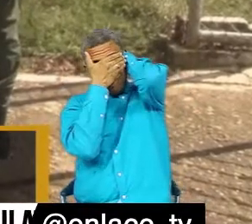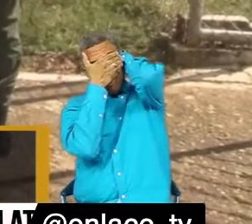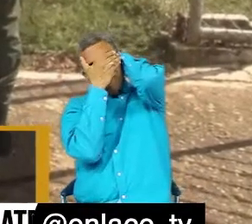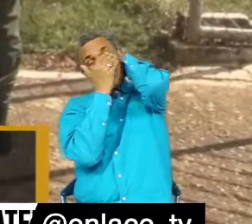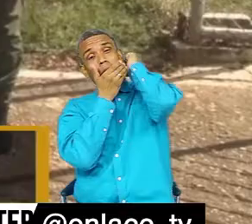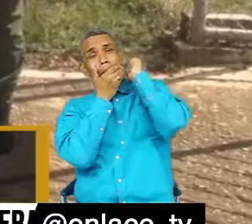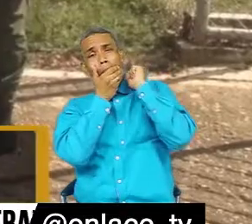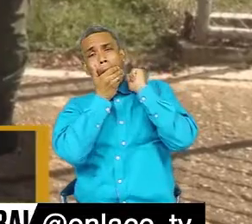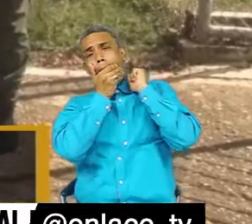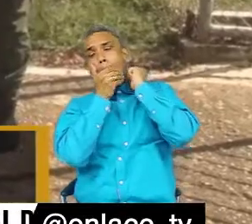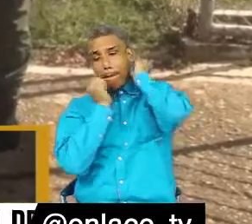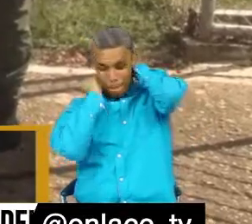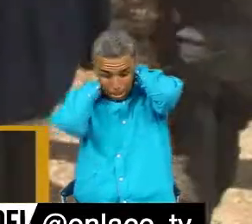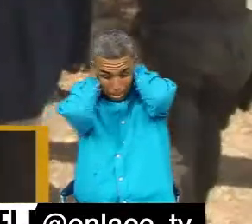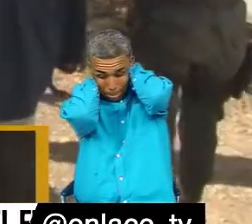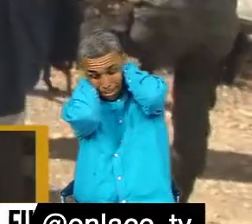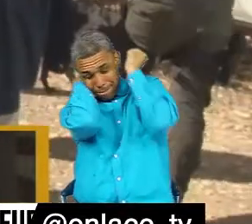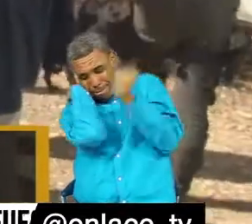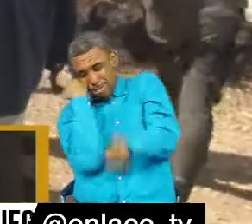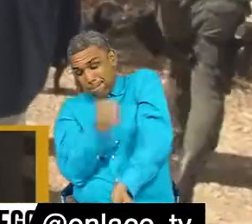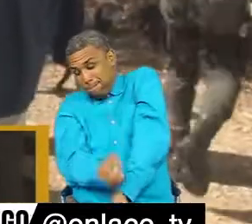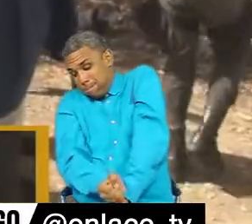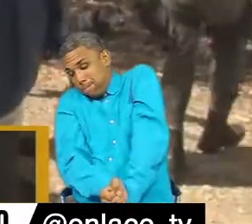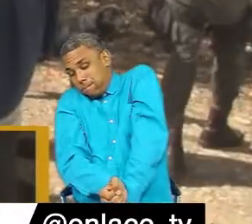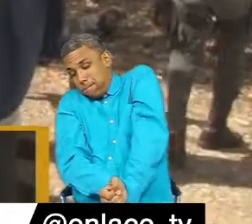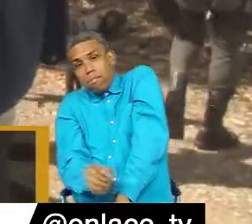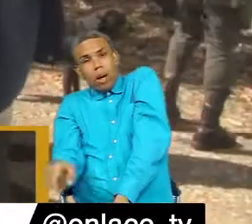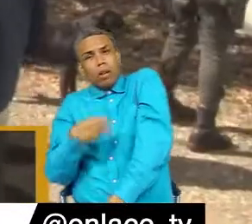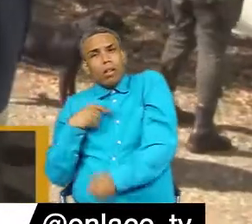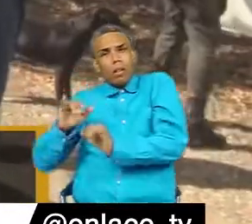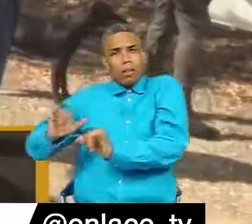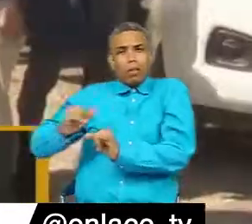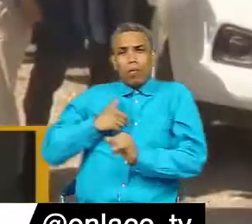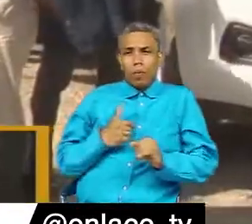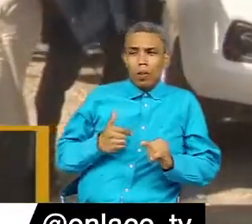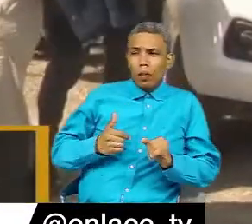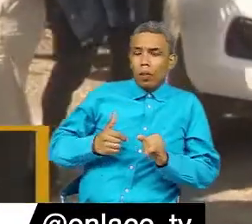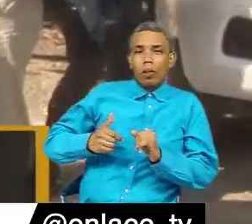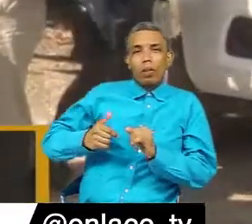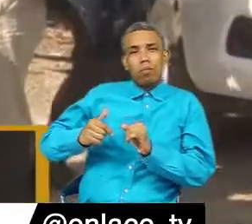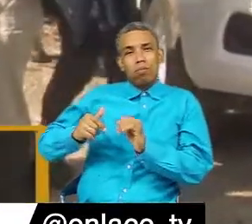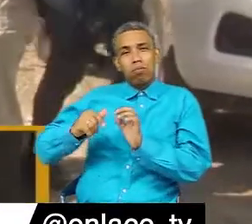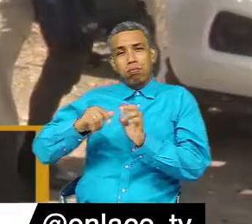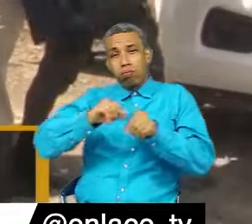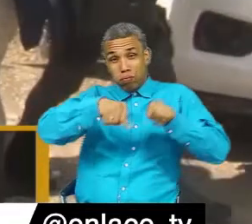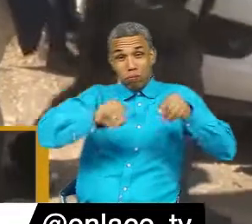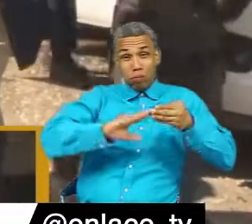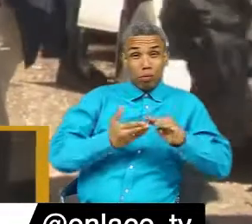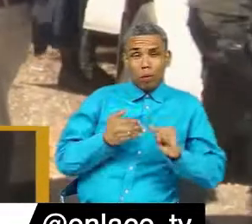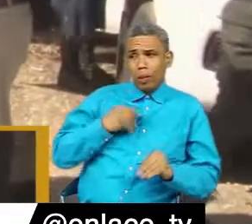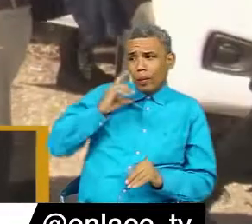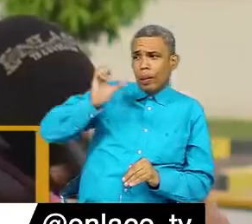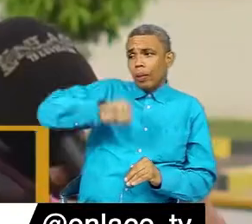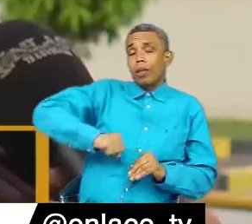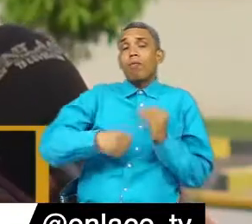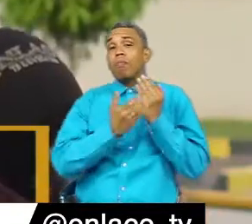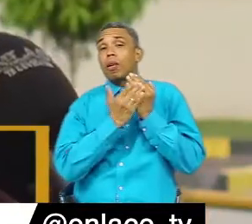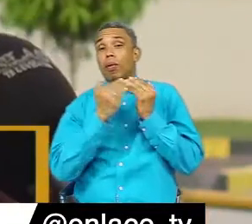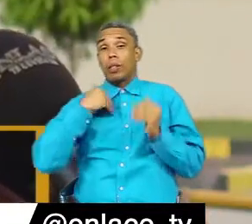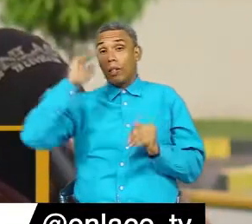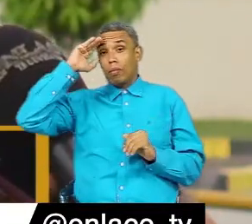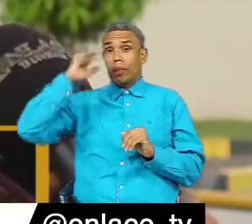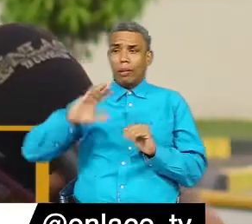lograron ubicar y dieron aviso a las autoridades, y se puso, digamos, a buen recaudo en la